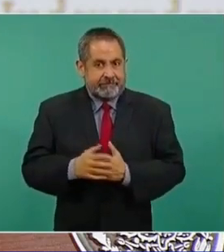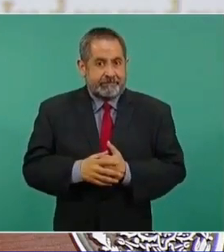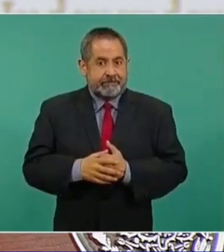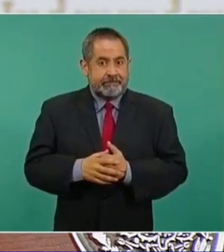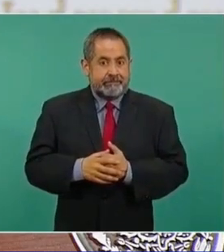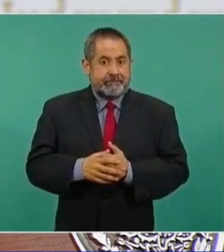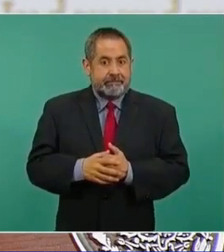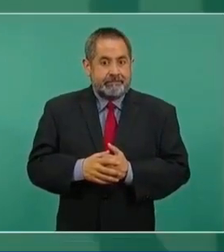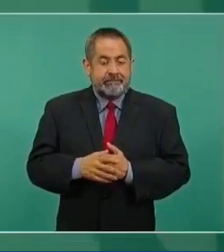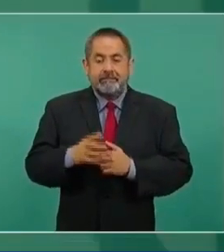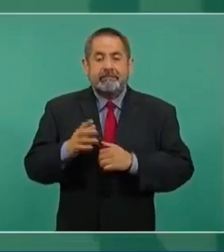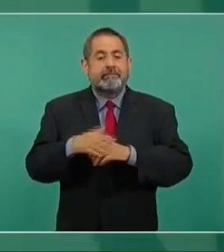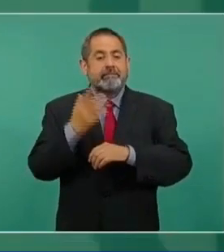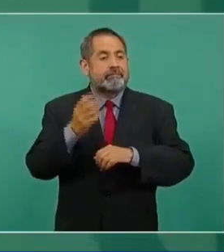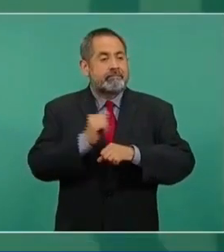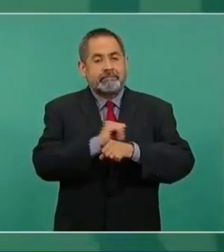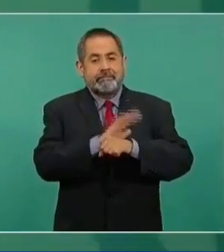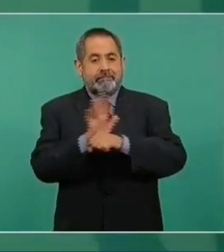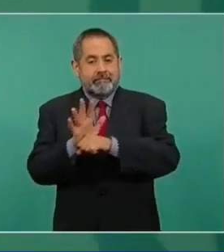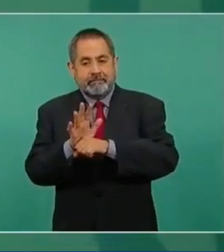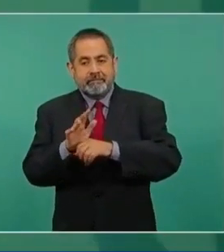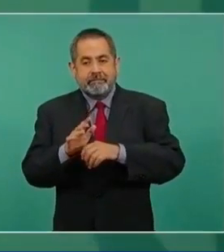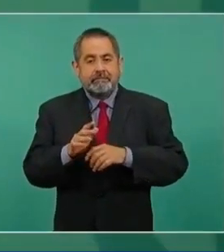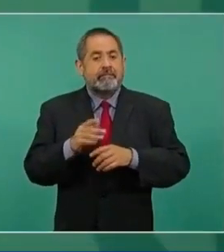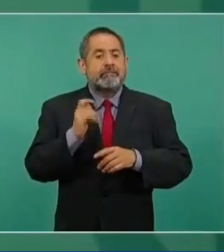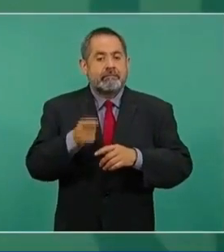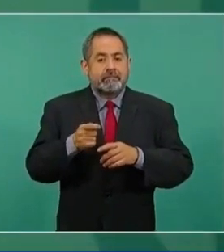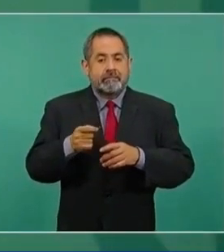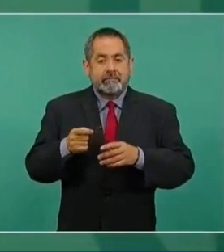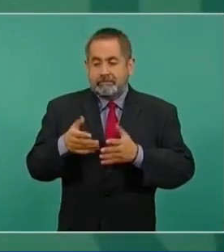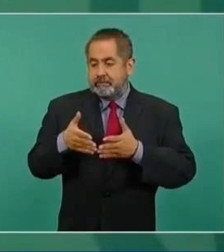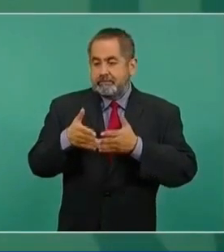porque por la pandemia andaban los barcos